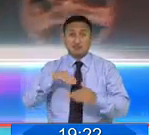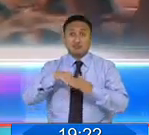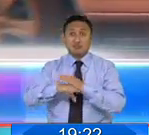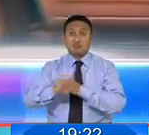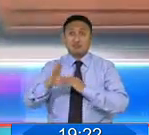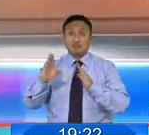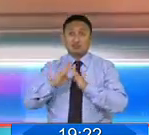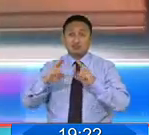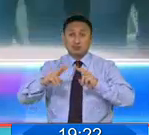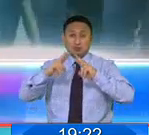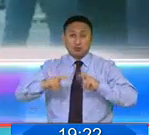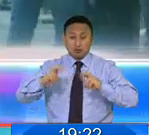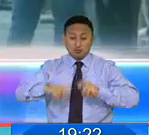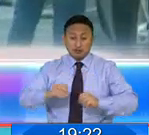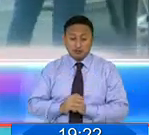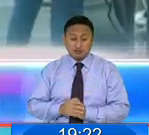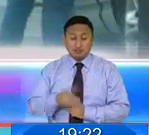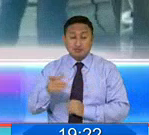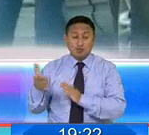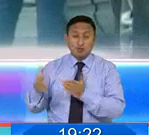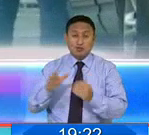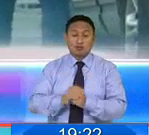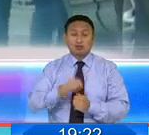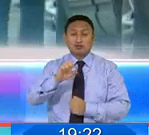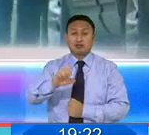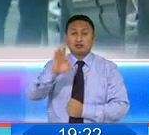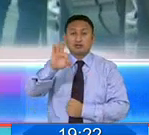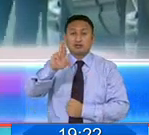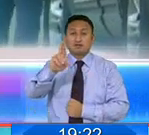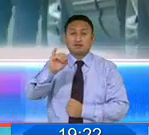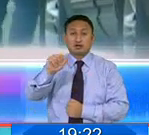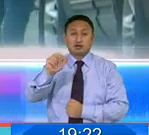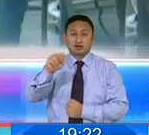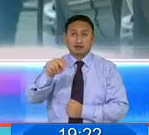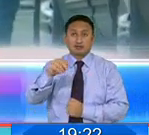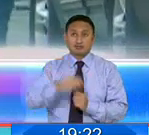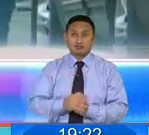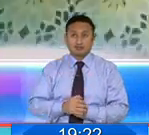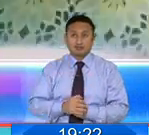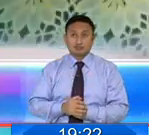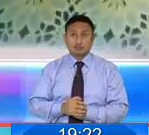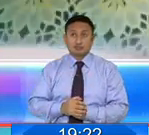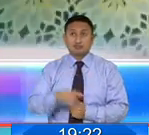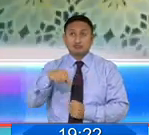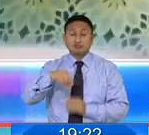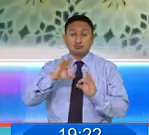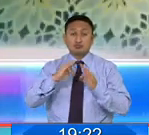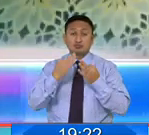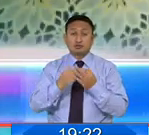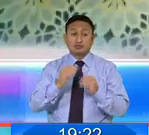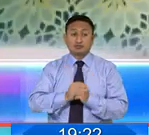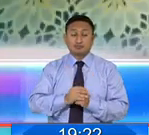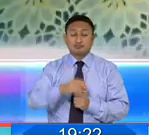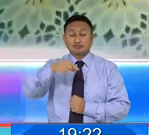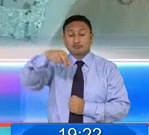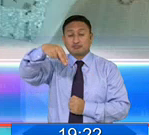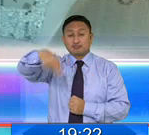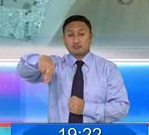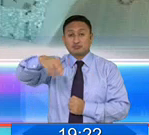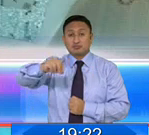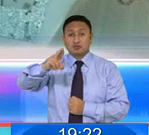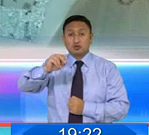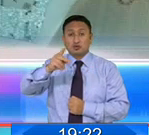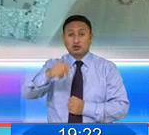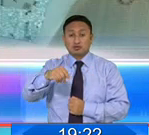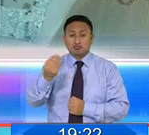por las investigaciones del asesinato de Efraín Ruales. En este caso, familiares de alias Yorky aseguran que es menor